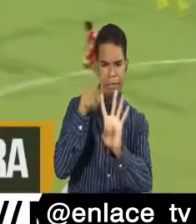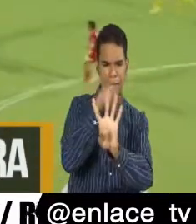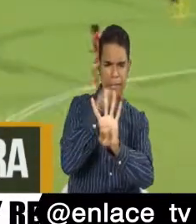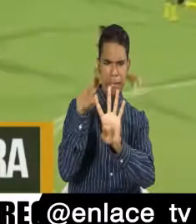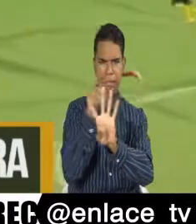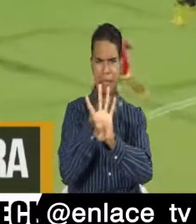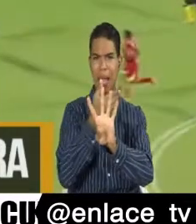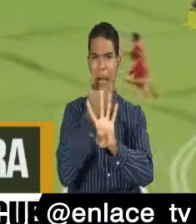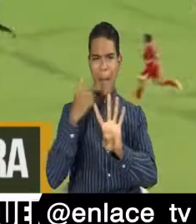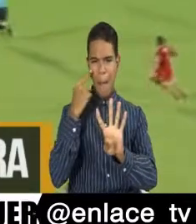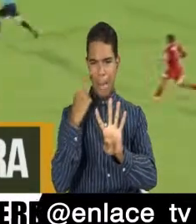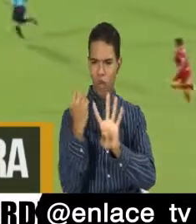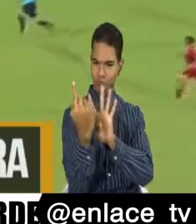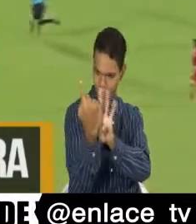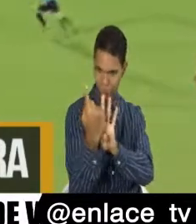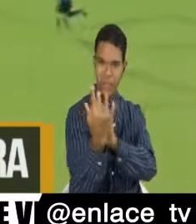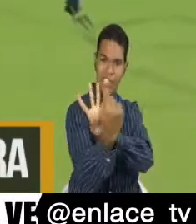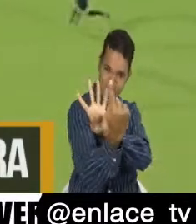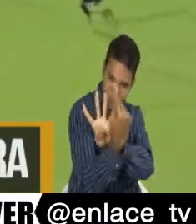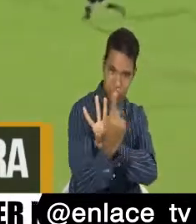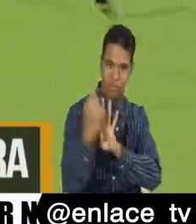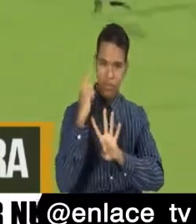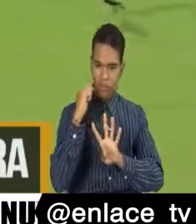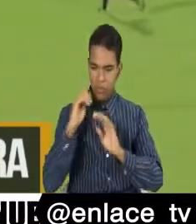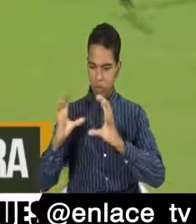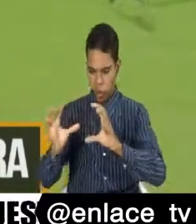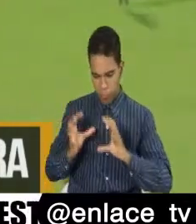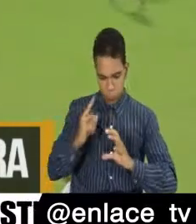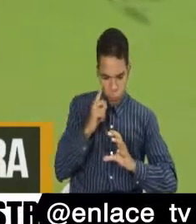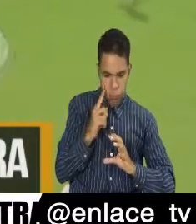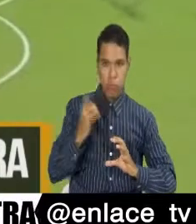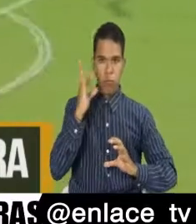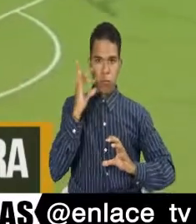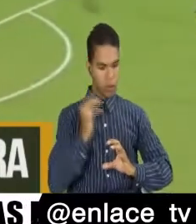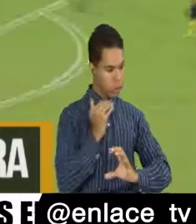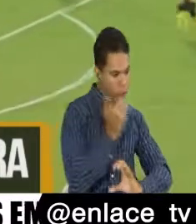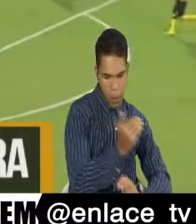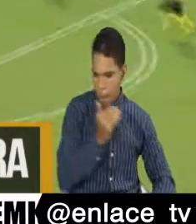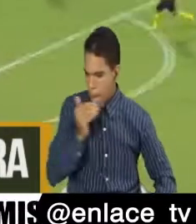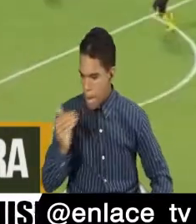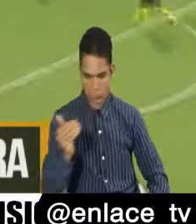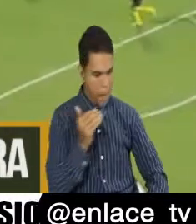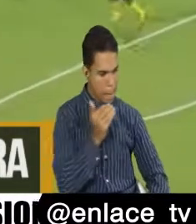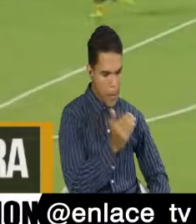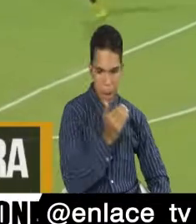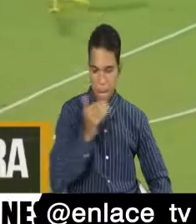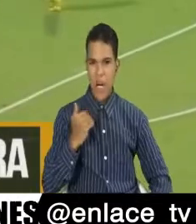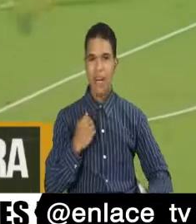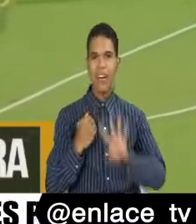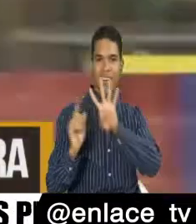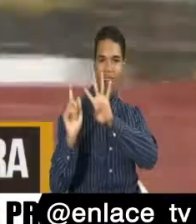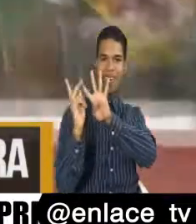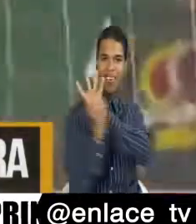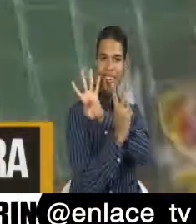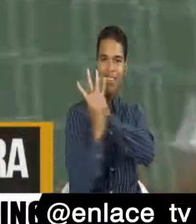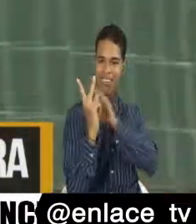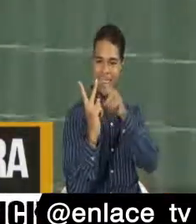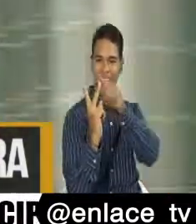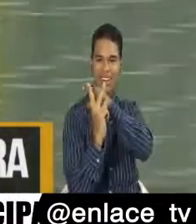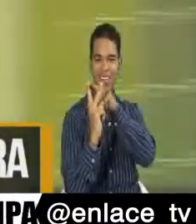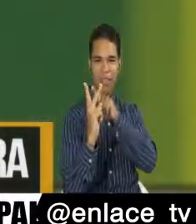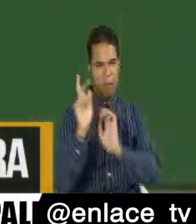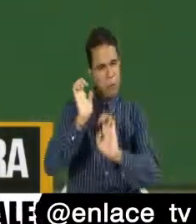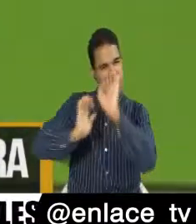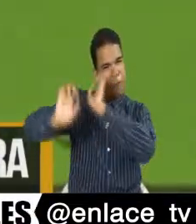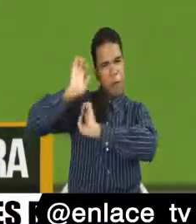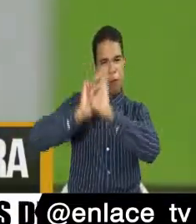el juego, tuvimos la oportunidad de quitarle la pelota y descansar con ella, colocando volantes ofensivos. Pero me parece que en el segundo tiempo el gol llega